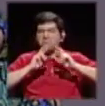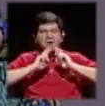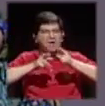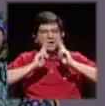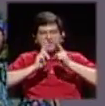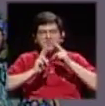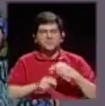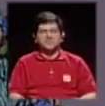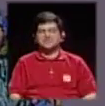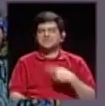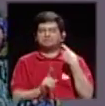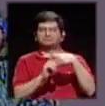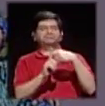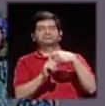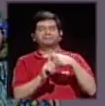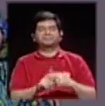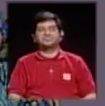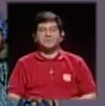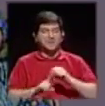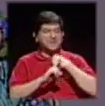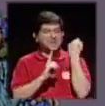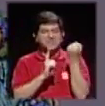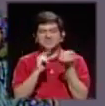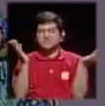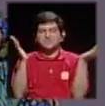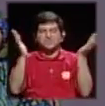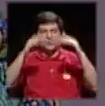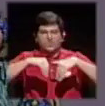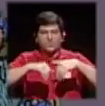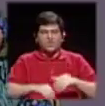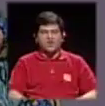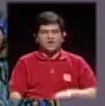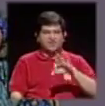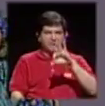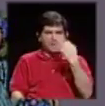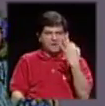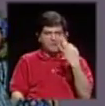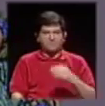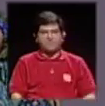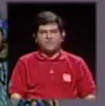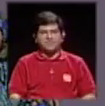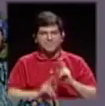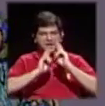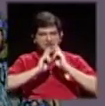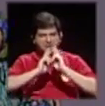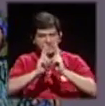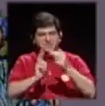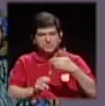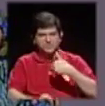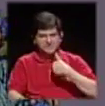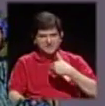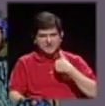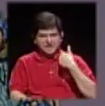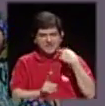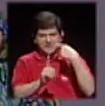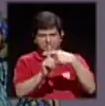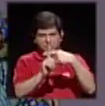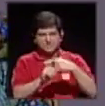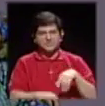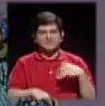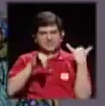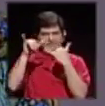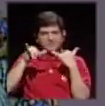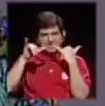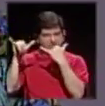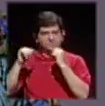respuestas óptimas y no hay condiciones de cómo una respuesta, digamos, positiva hacia sus